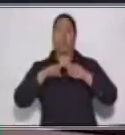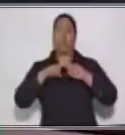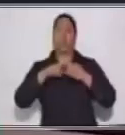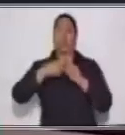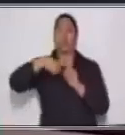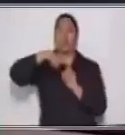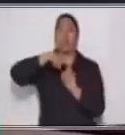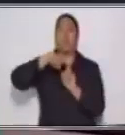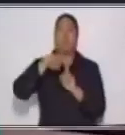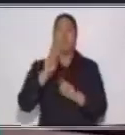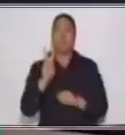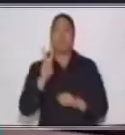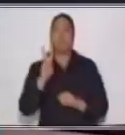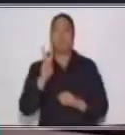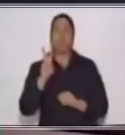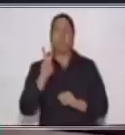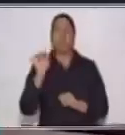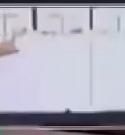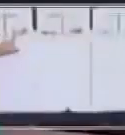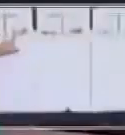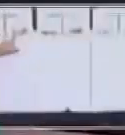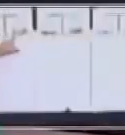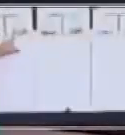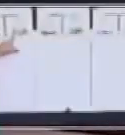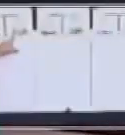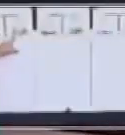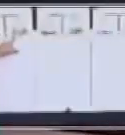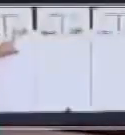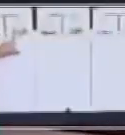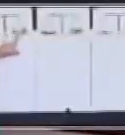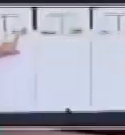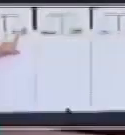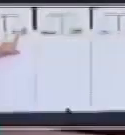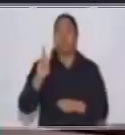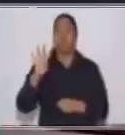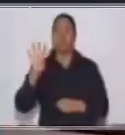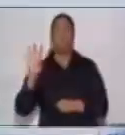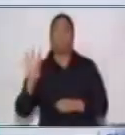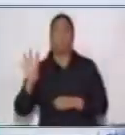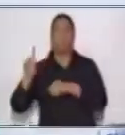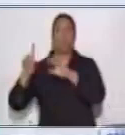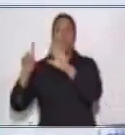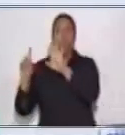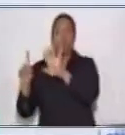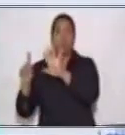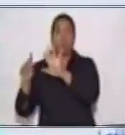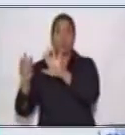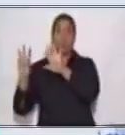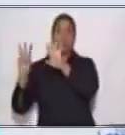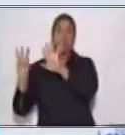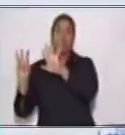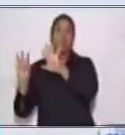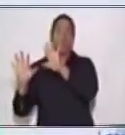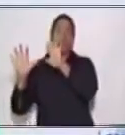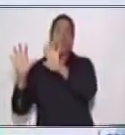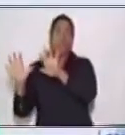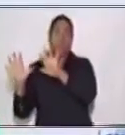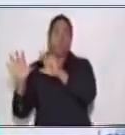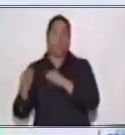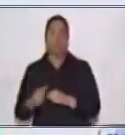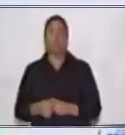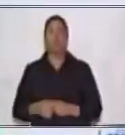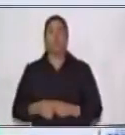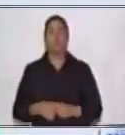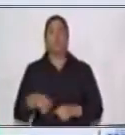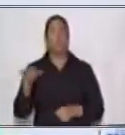más 2 igual a 2, 4, 6, 8, 10, igual a